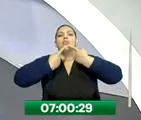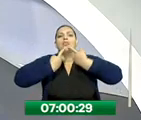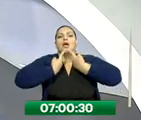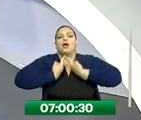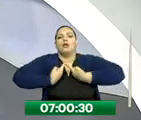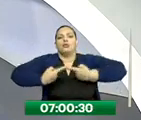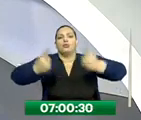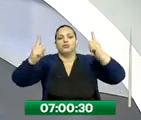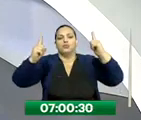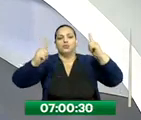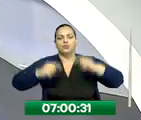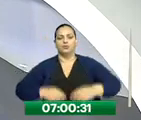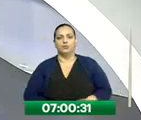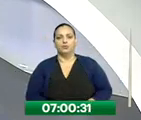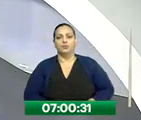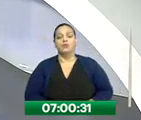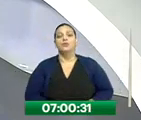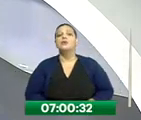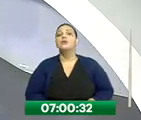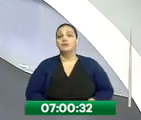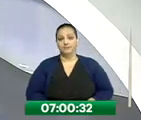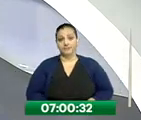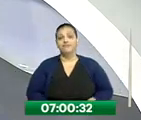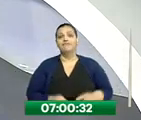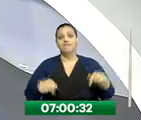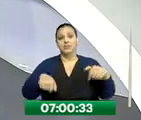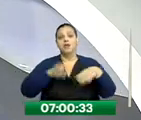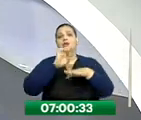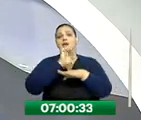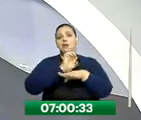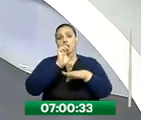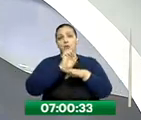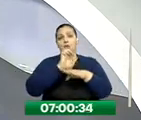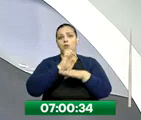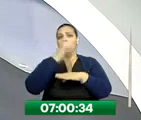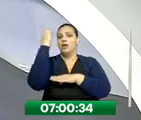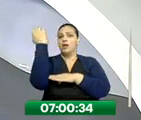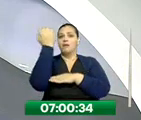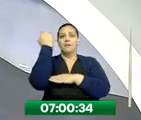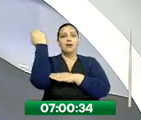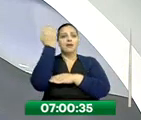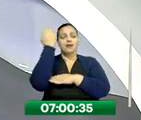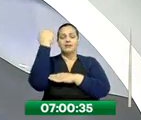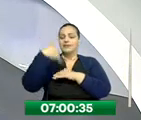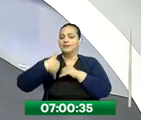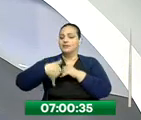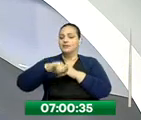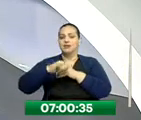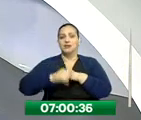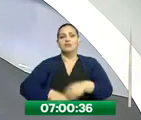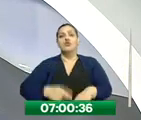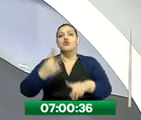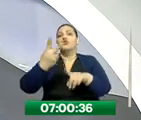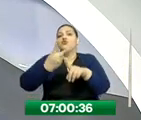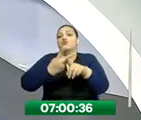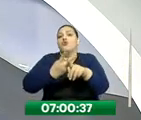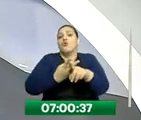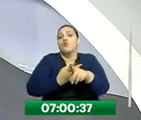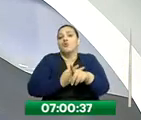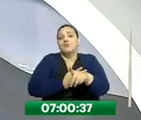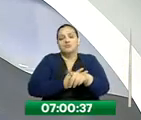Ecuador extendió por 60 días más la emergencia sanitaria en todo el